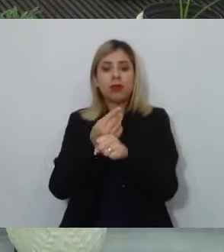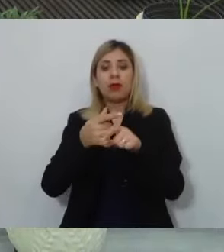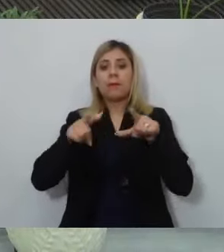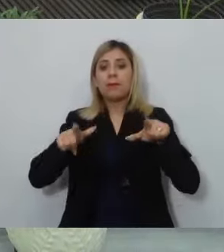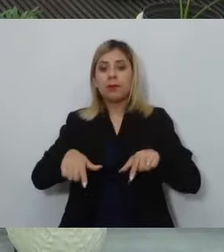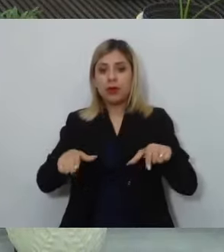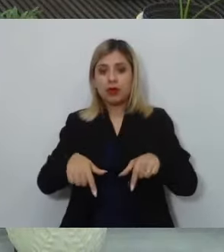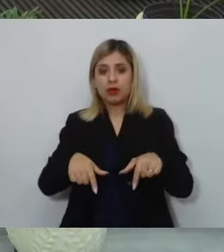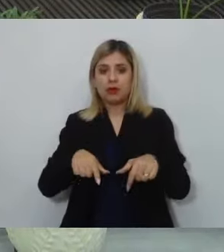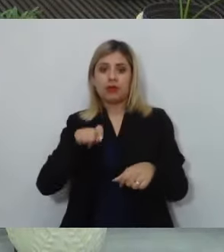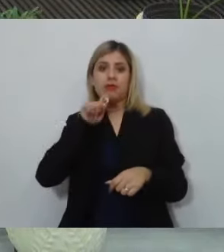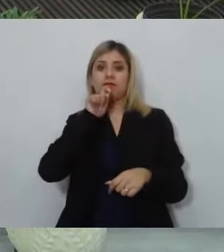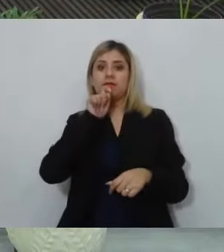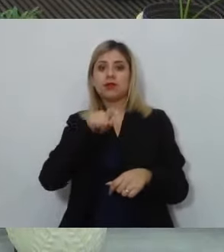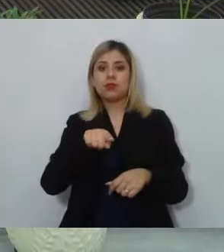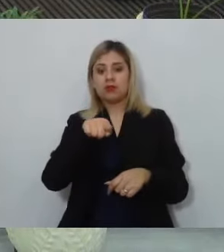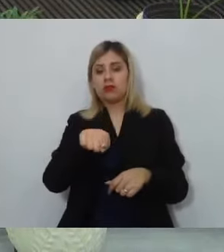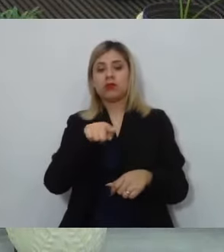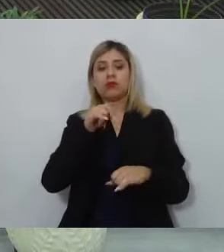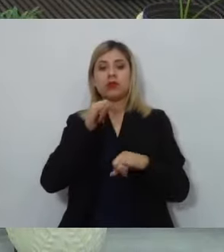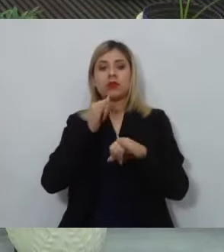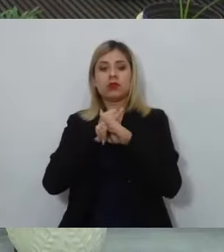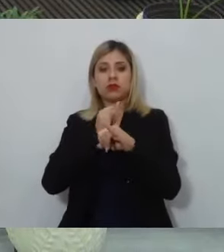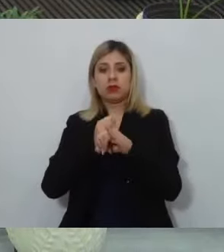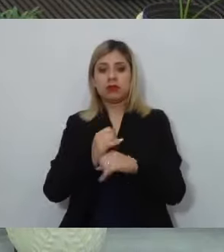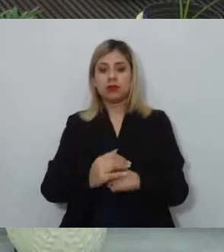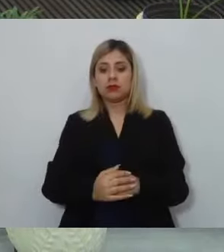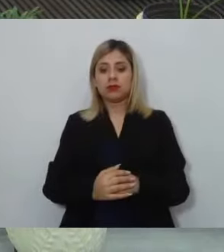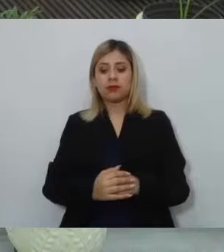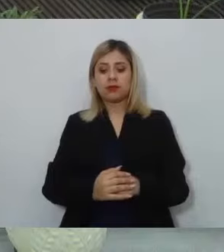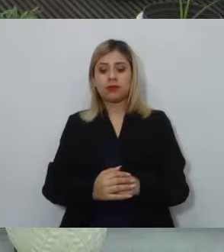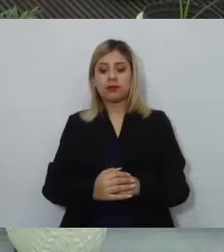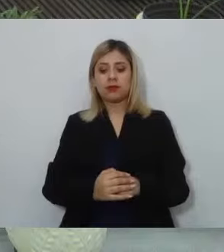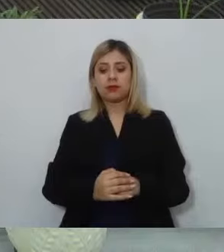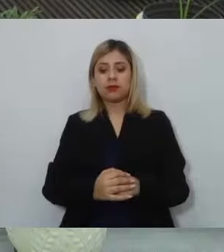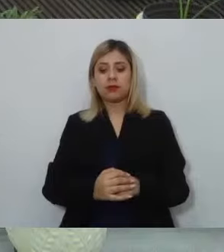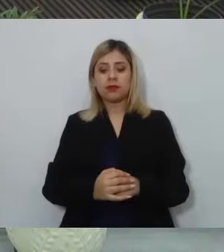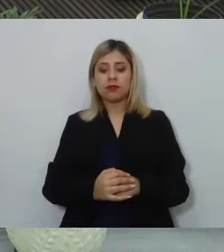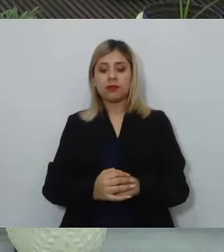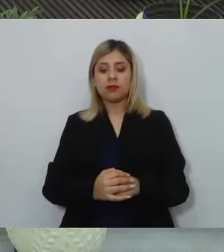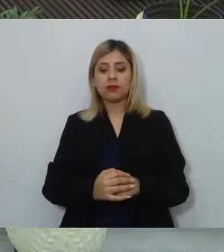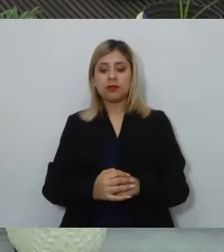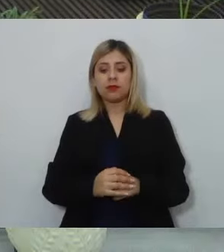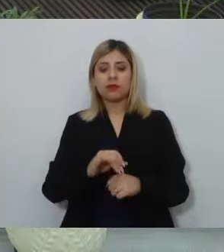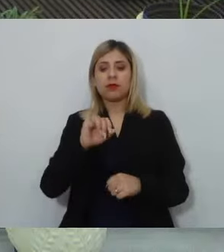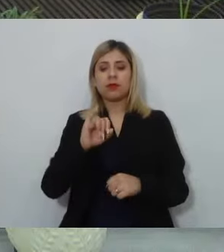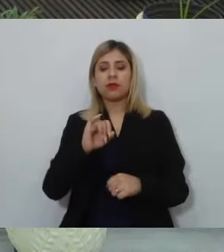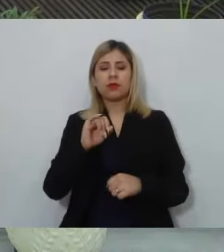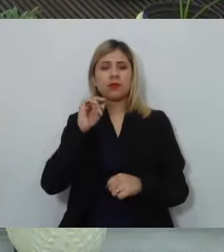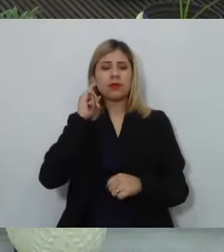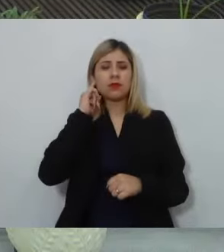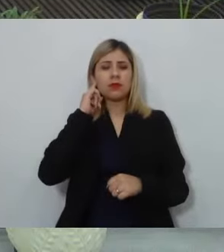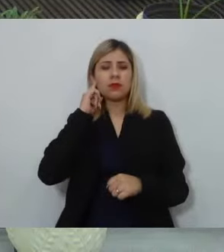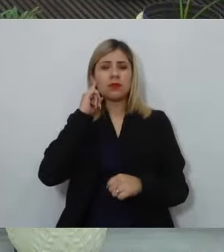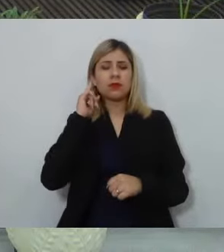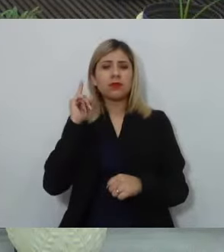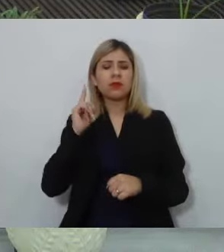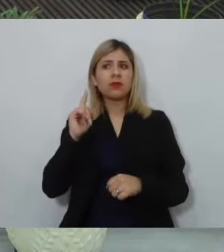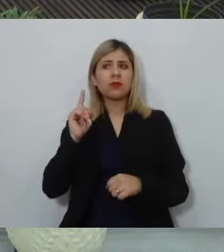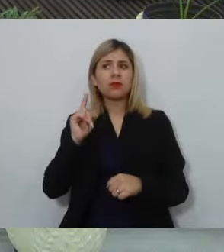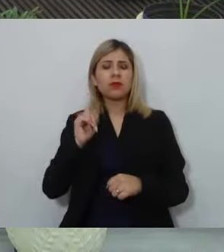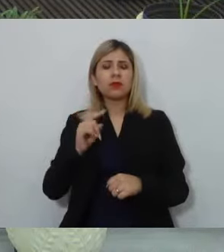de solicitarles la votación que a las eh 16 horas con 42 minutos